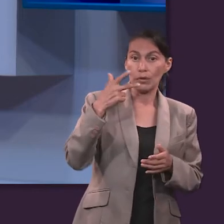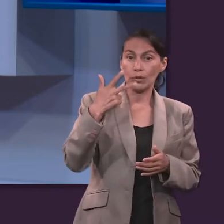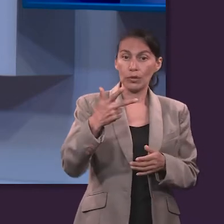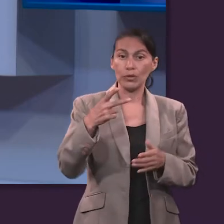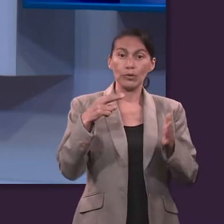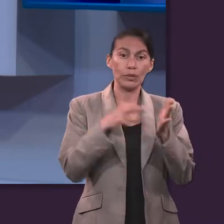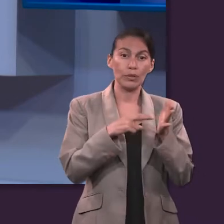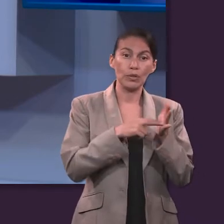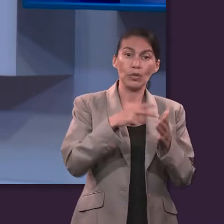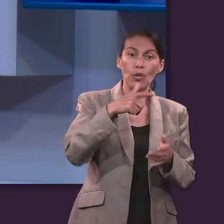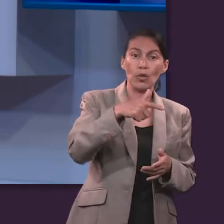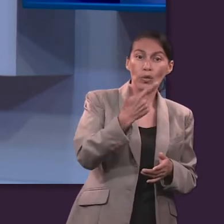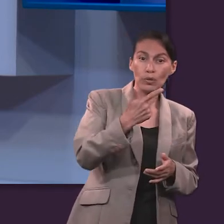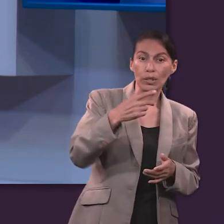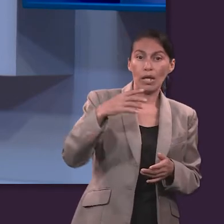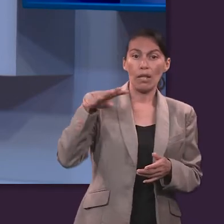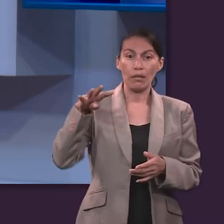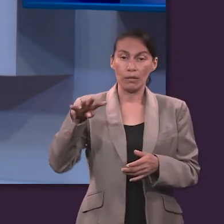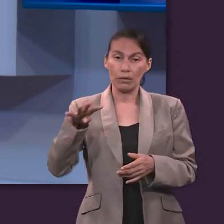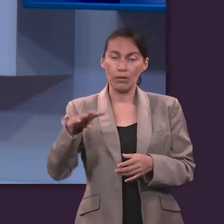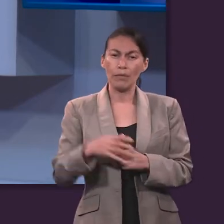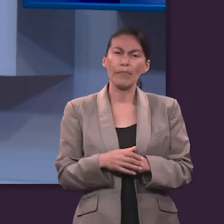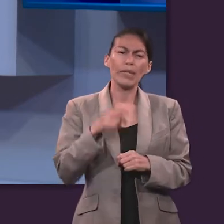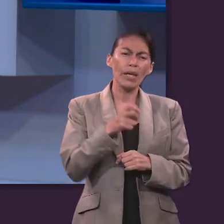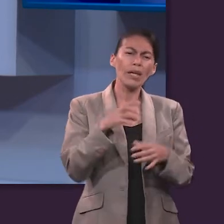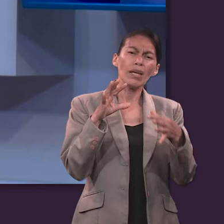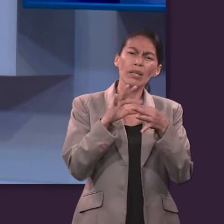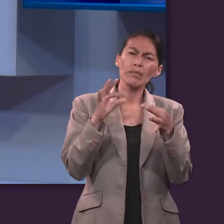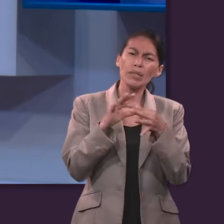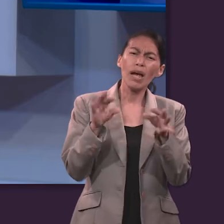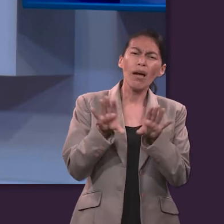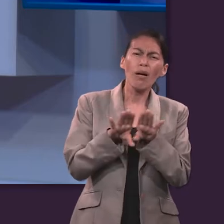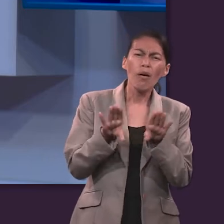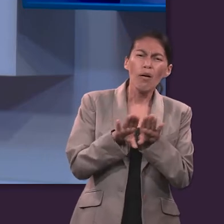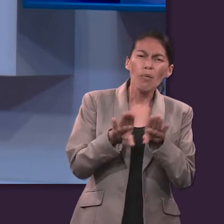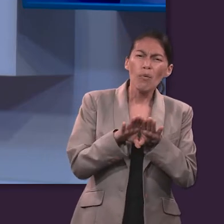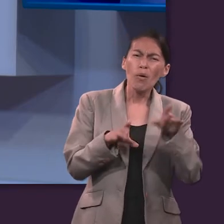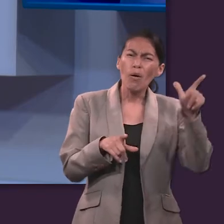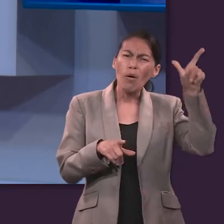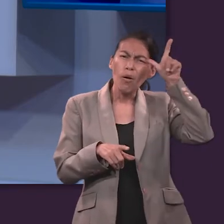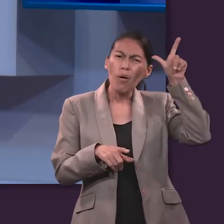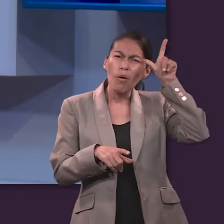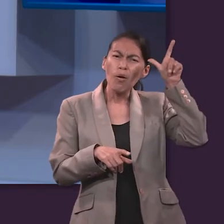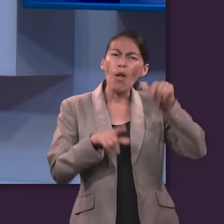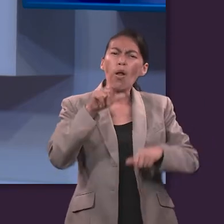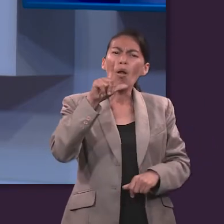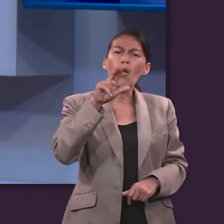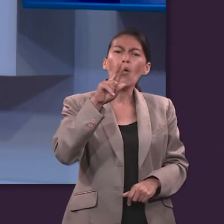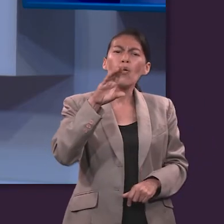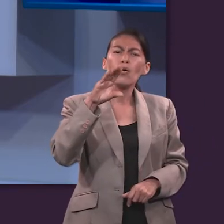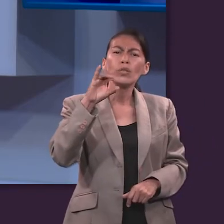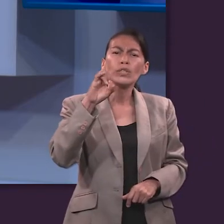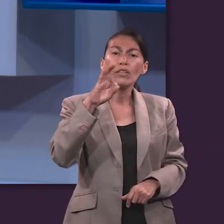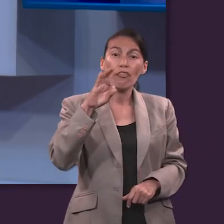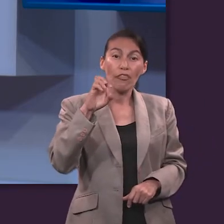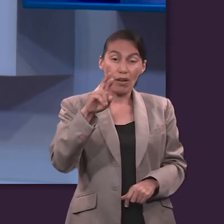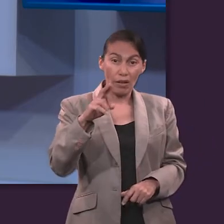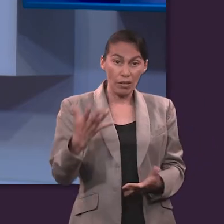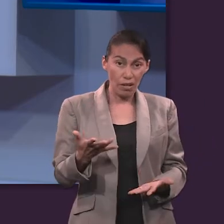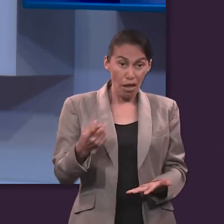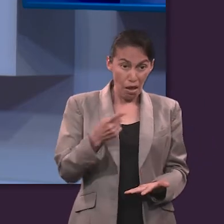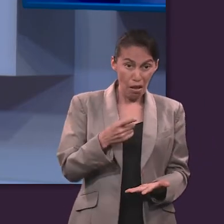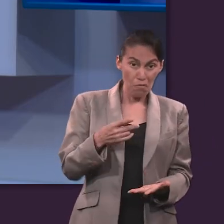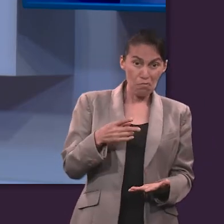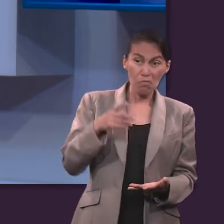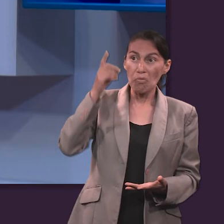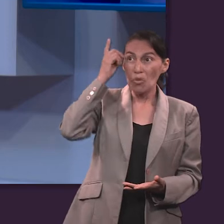12 al 19, hay una analogía que nos describe cómo fue la caída original de Lucifer. Él